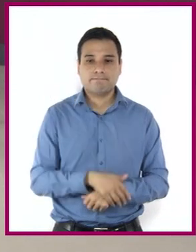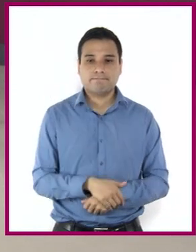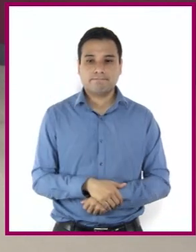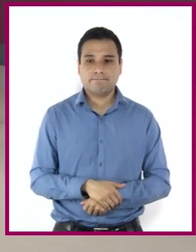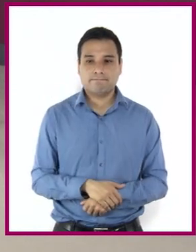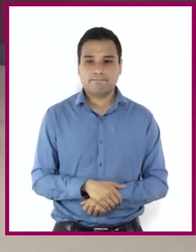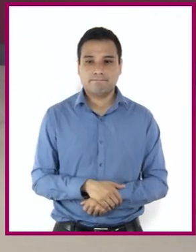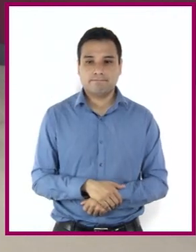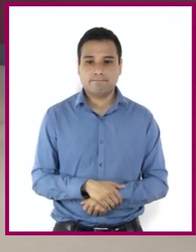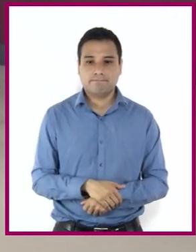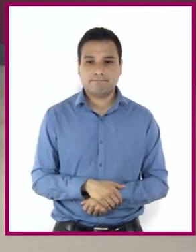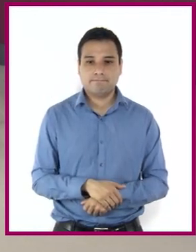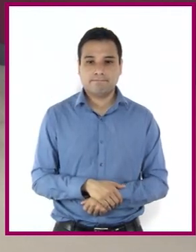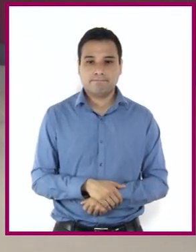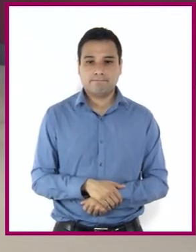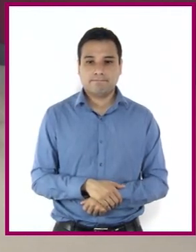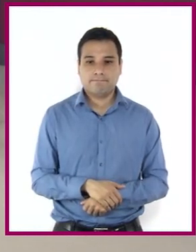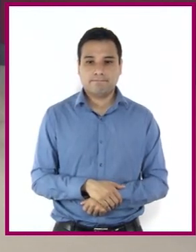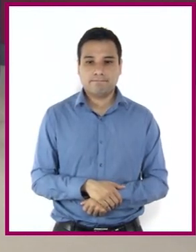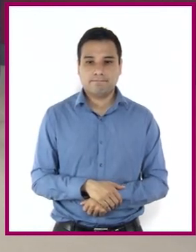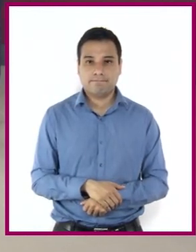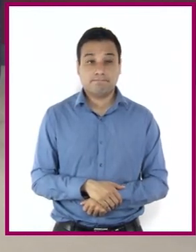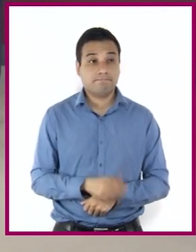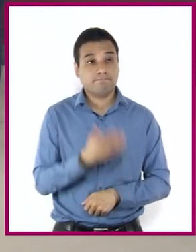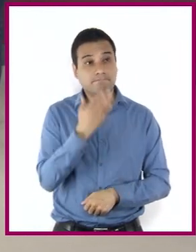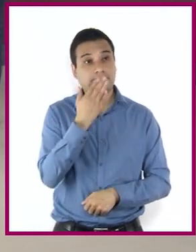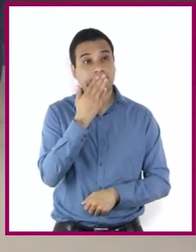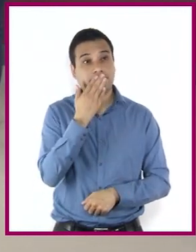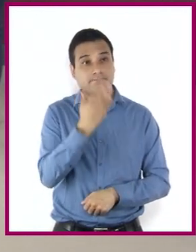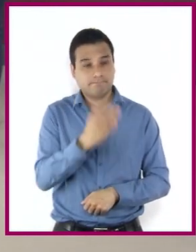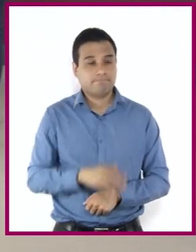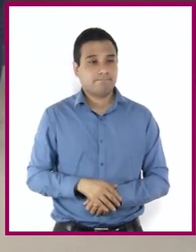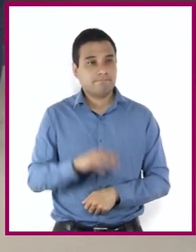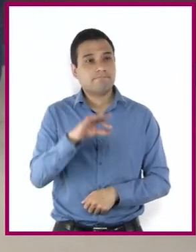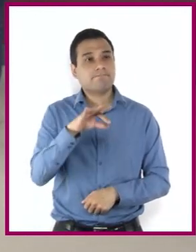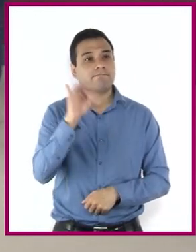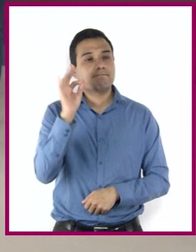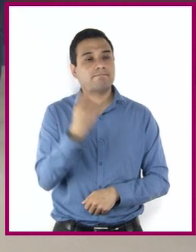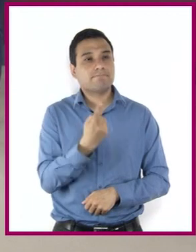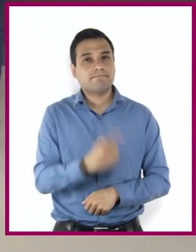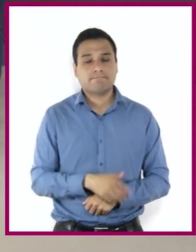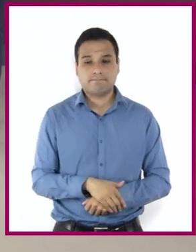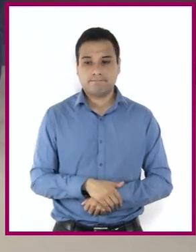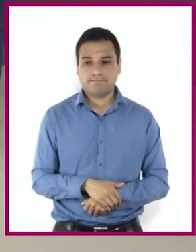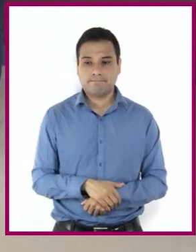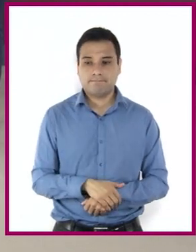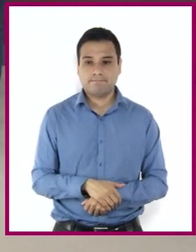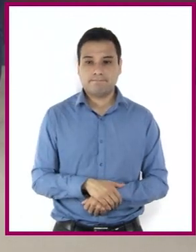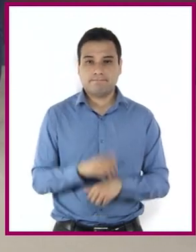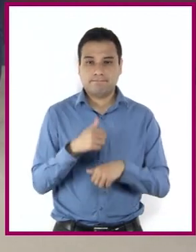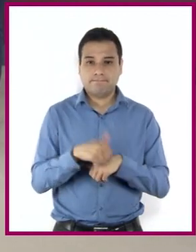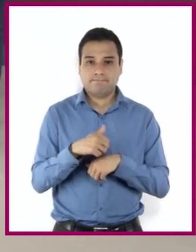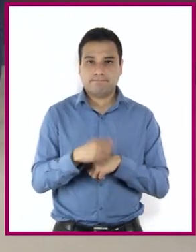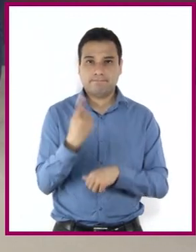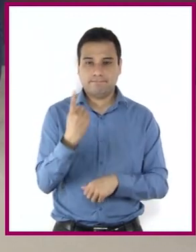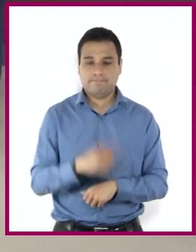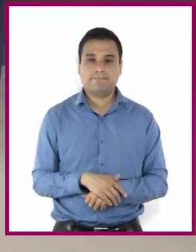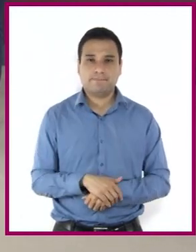tijera. Muy bien, Aida. Elige un sobre, por favor. El número 1 está bien.